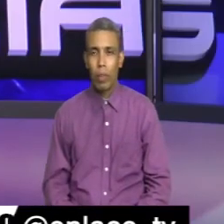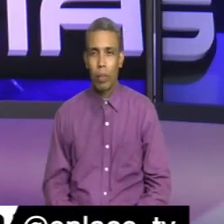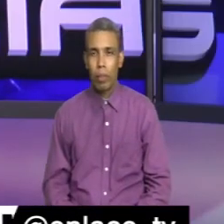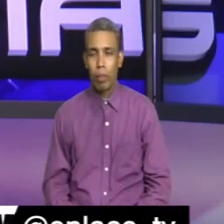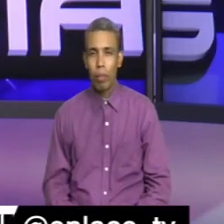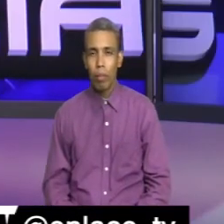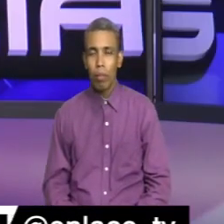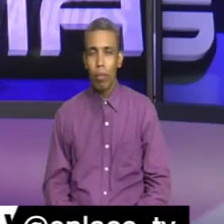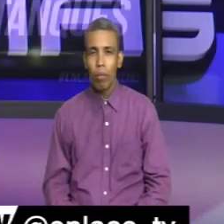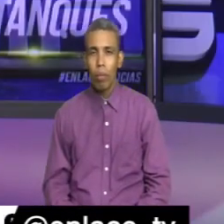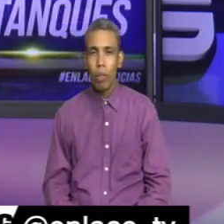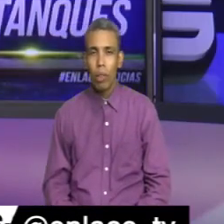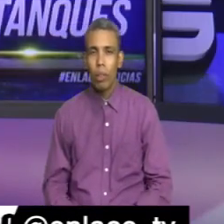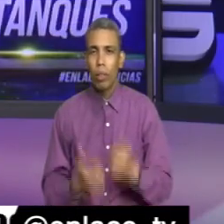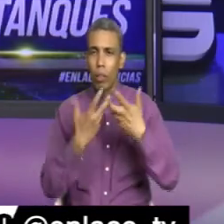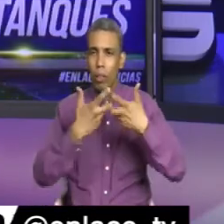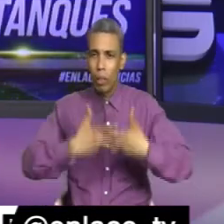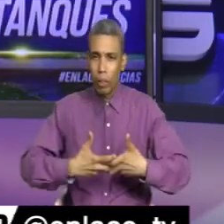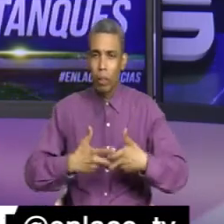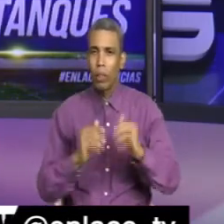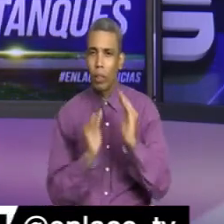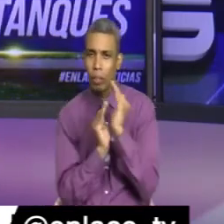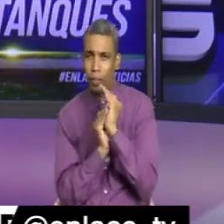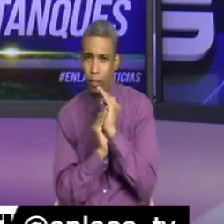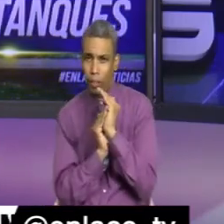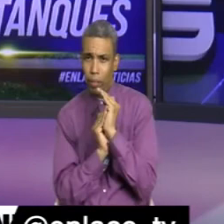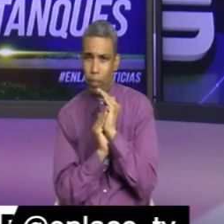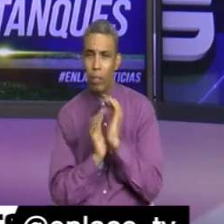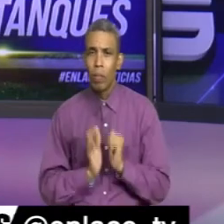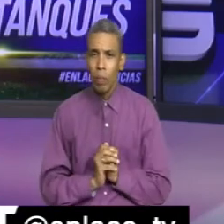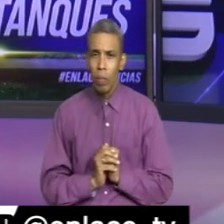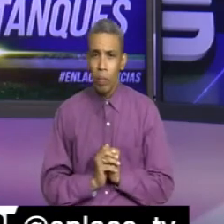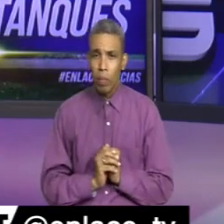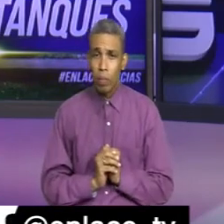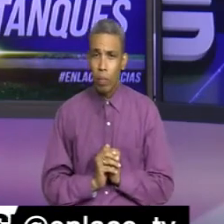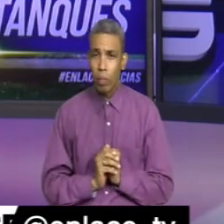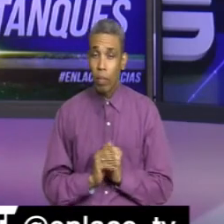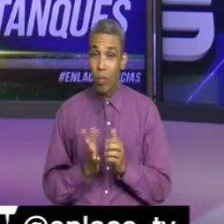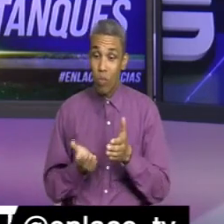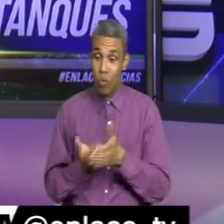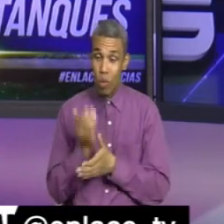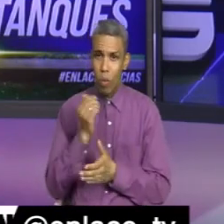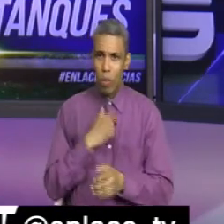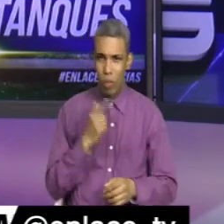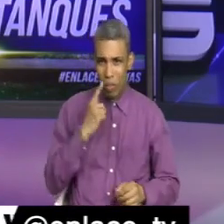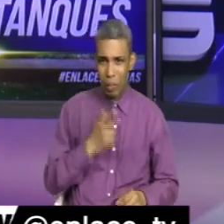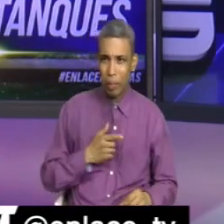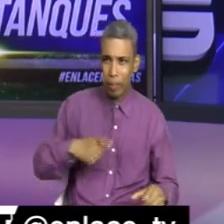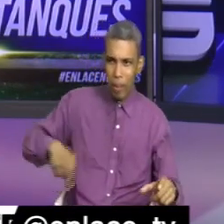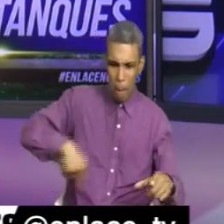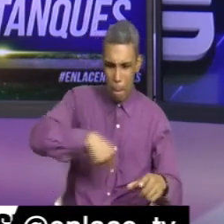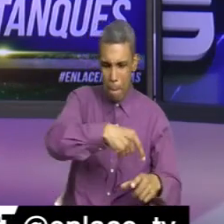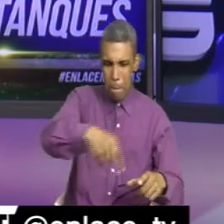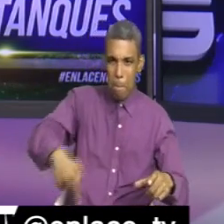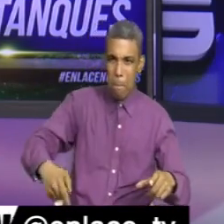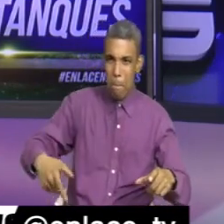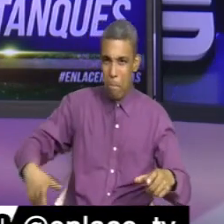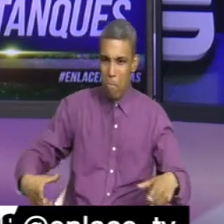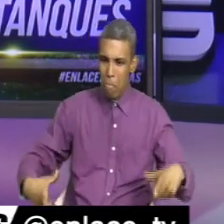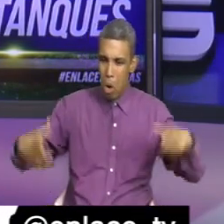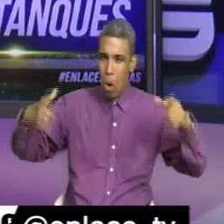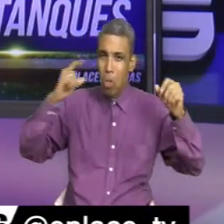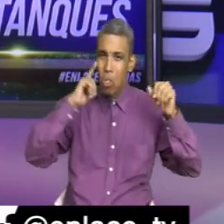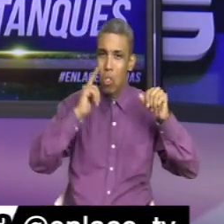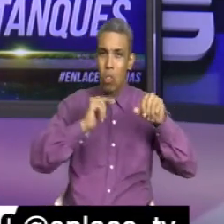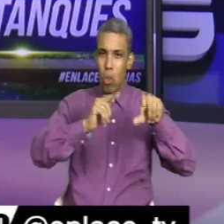La empresa Aguas de Barranca Bermeja instaló en esta entidad dos modernos tanques en el acueducto para el tratamiento con sulfato